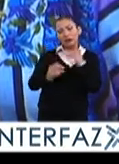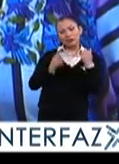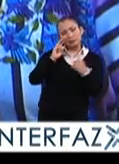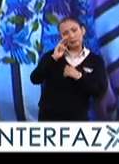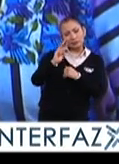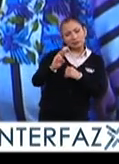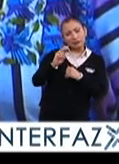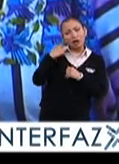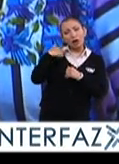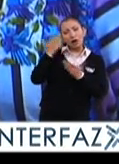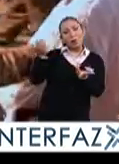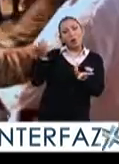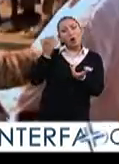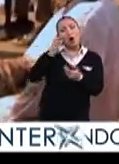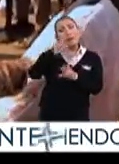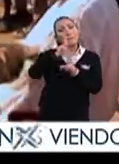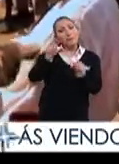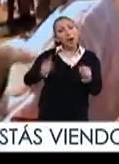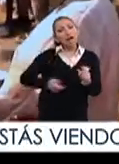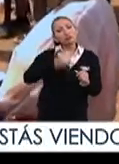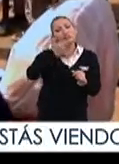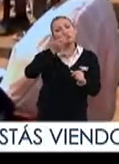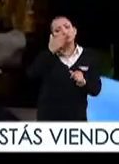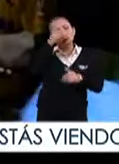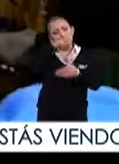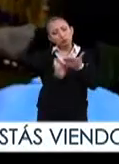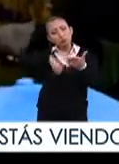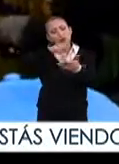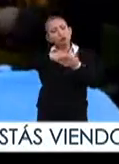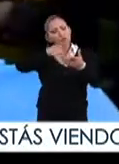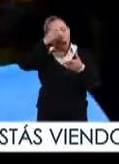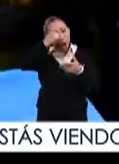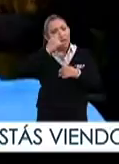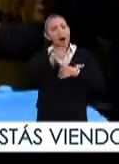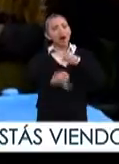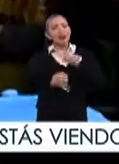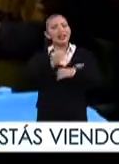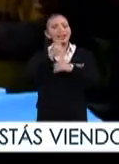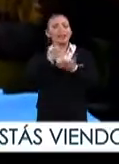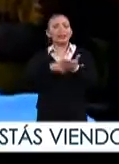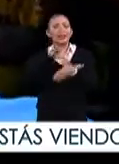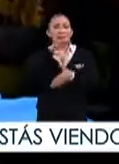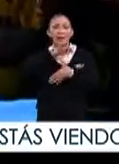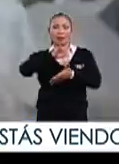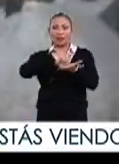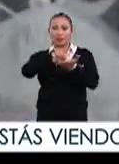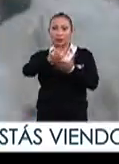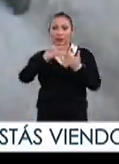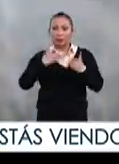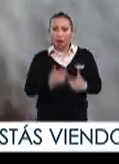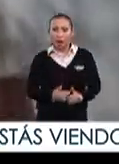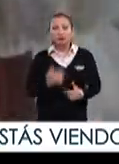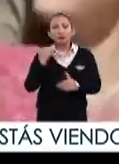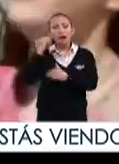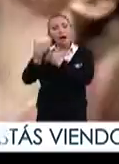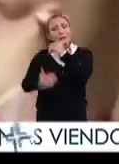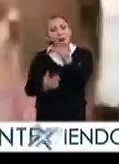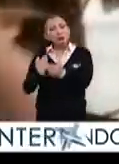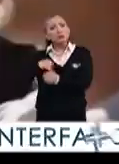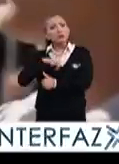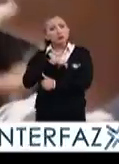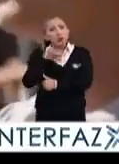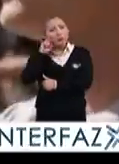vemos cultura de paz en las resoluciones de la Corte Interamericana de Derechos Humanos, los avances que